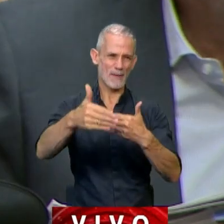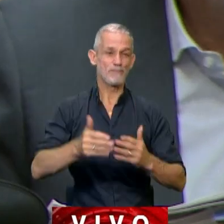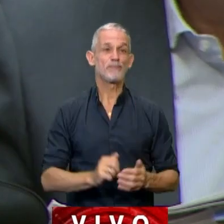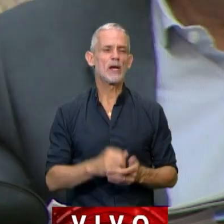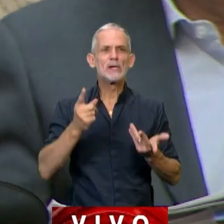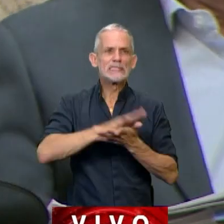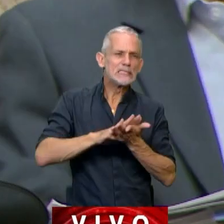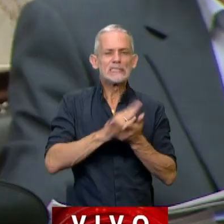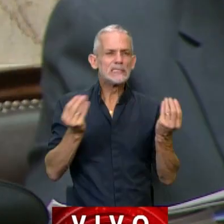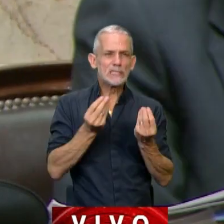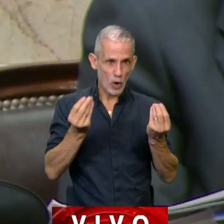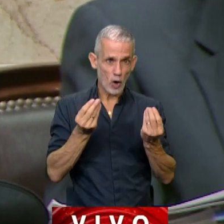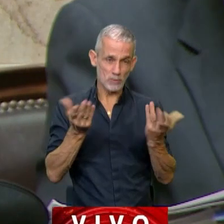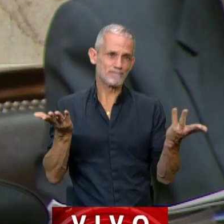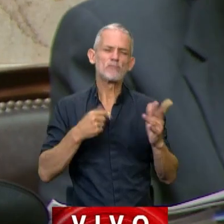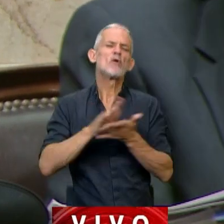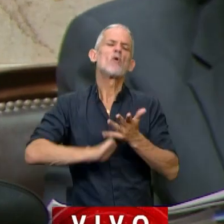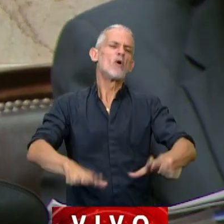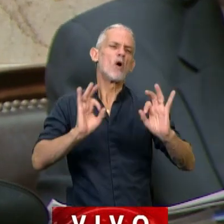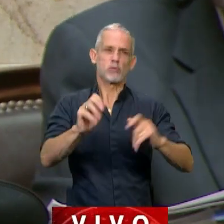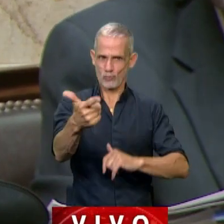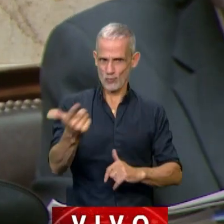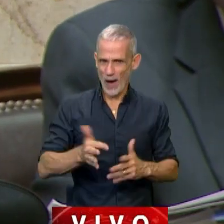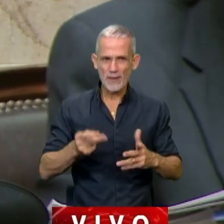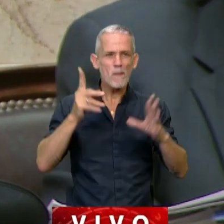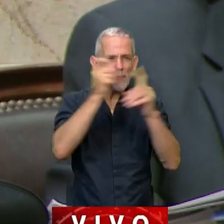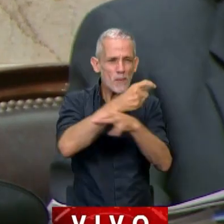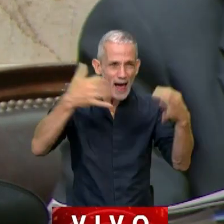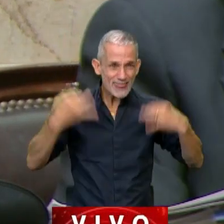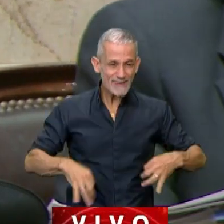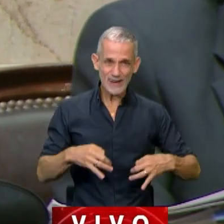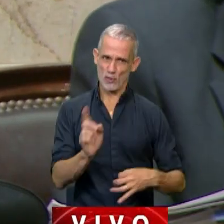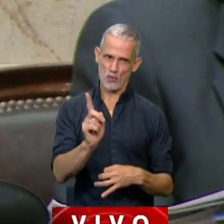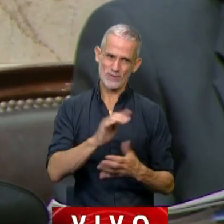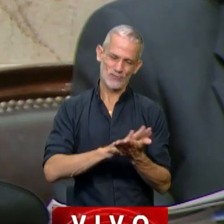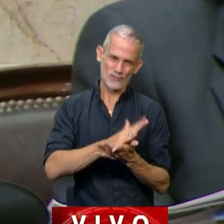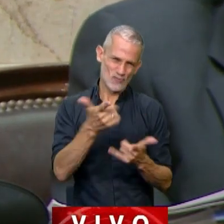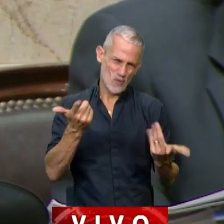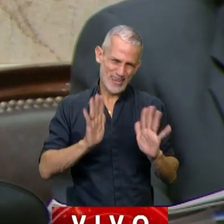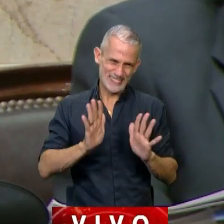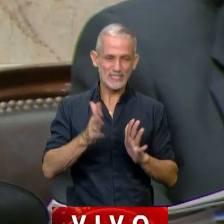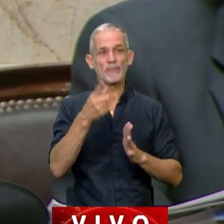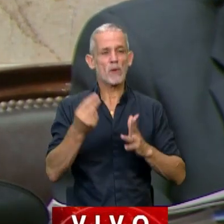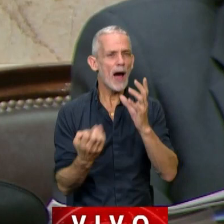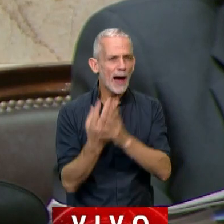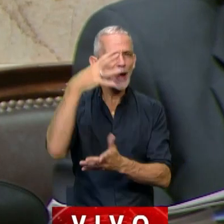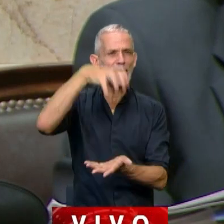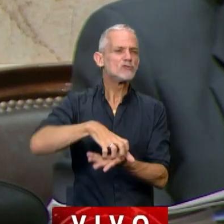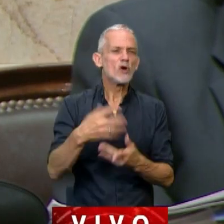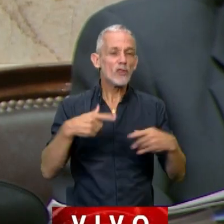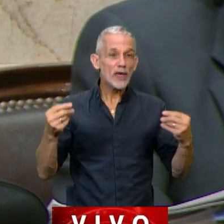a superar y sabemos que no es resolver el problema real y el problema de fondo que tiene que ver con la creación